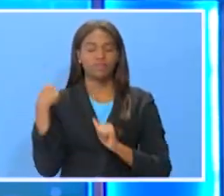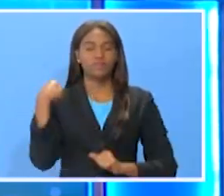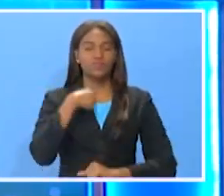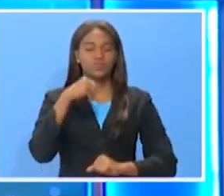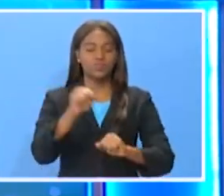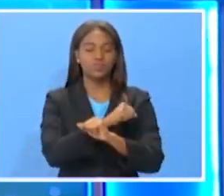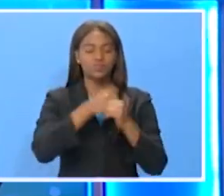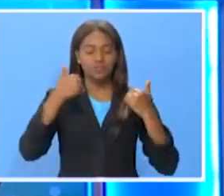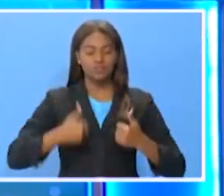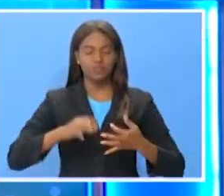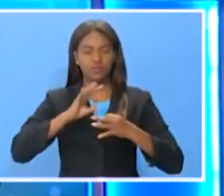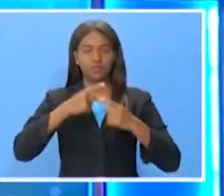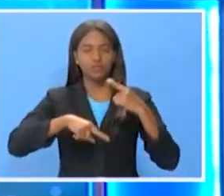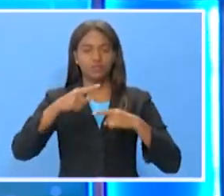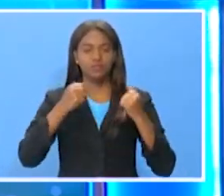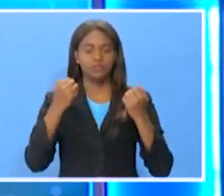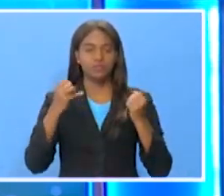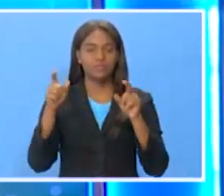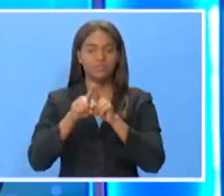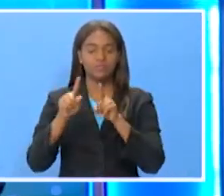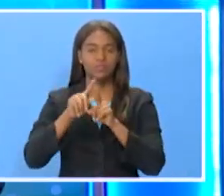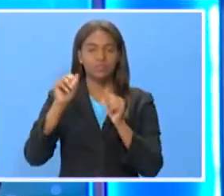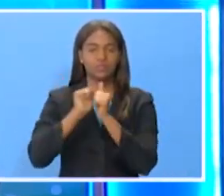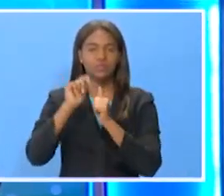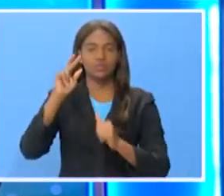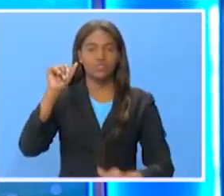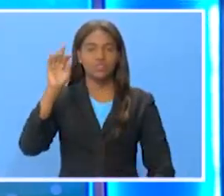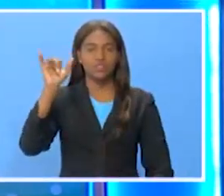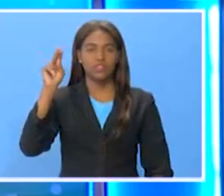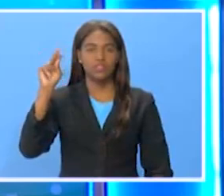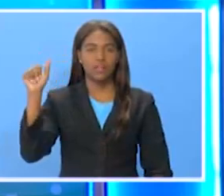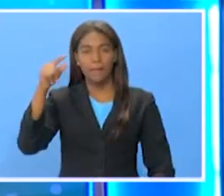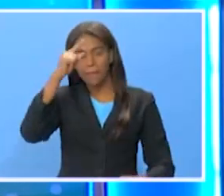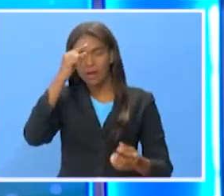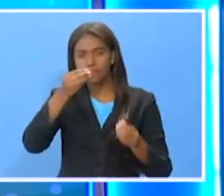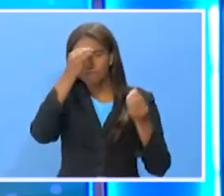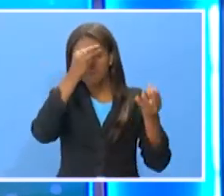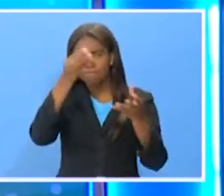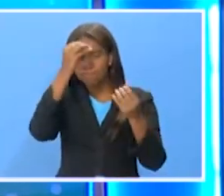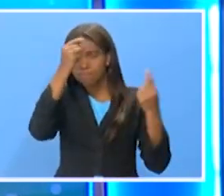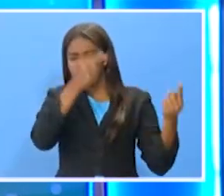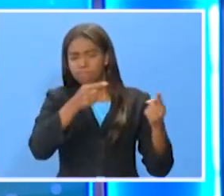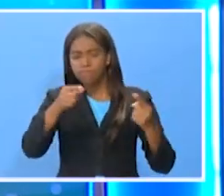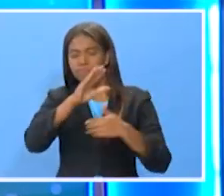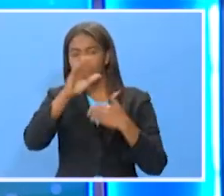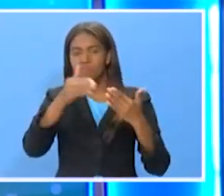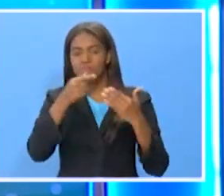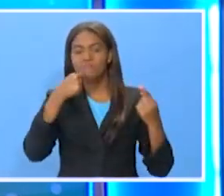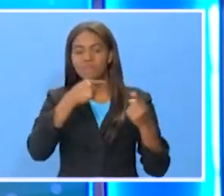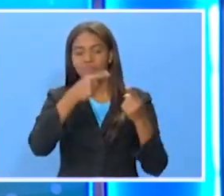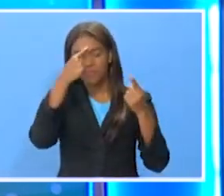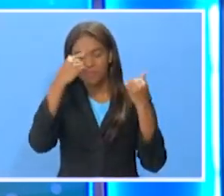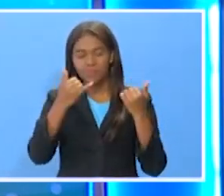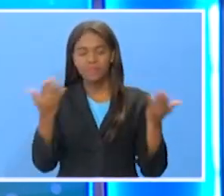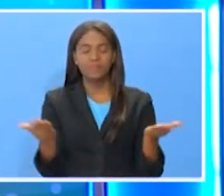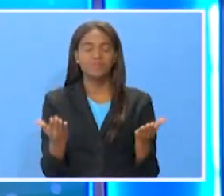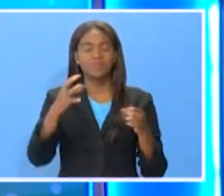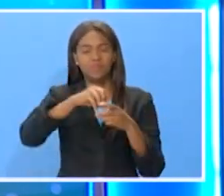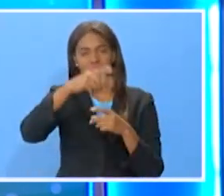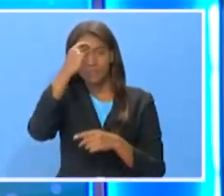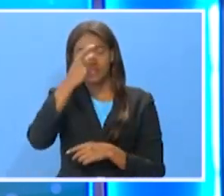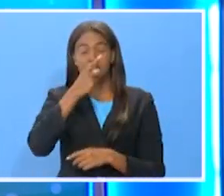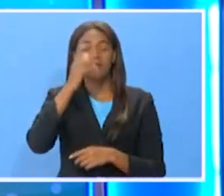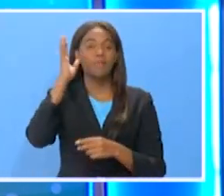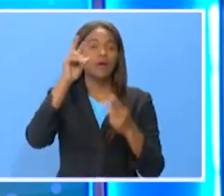García en Lengua de Señas y una servidora Rafaelina Bisonó para llevarles las principales noticias de hoy en República Dominicana.